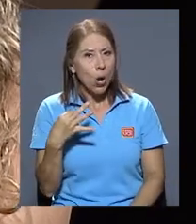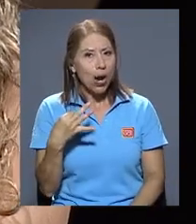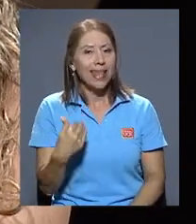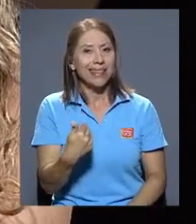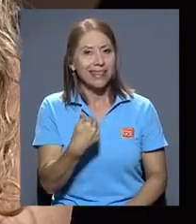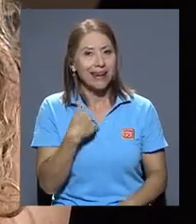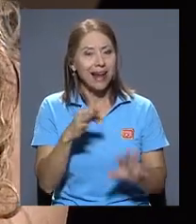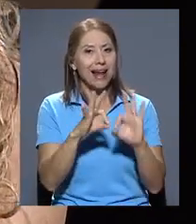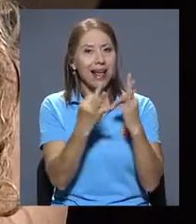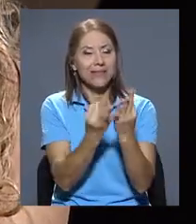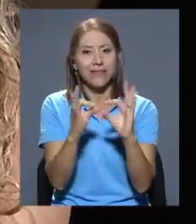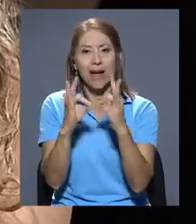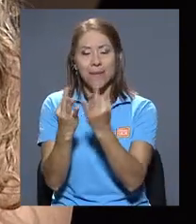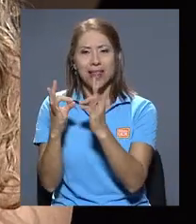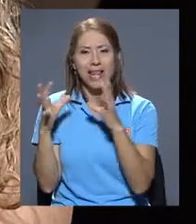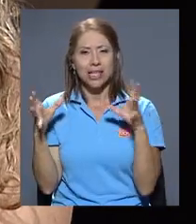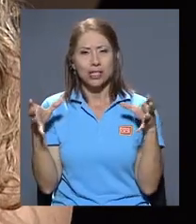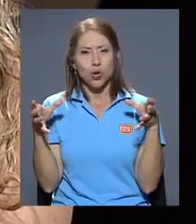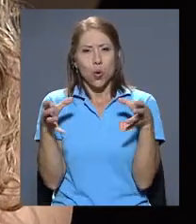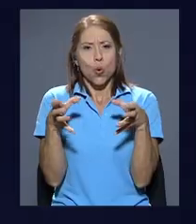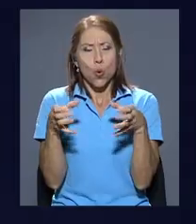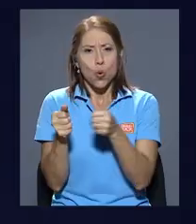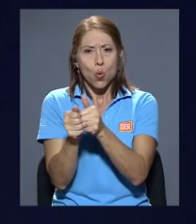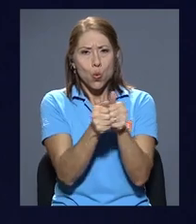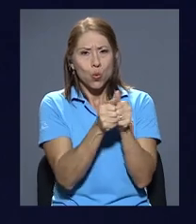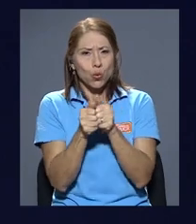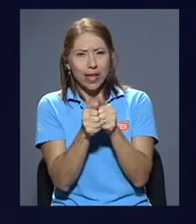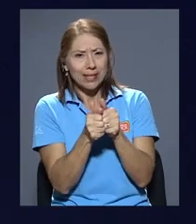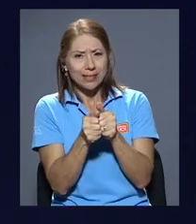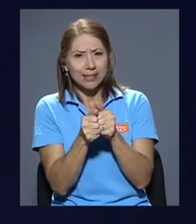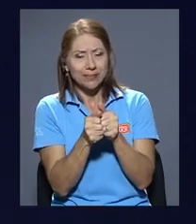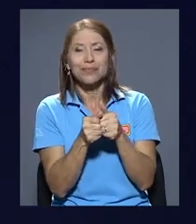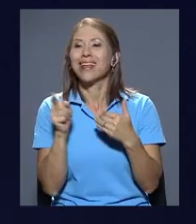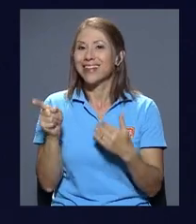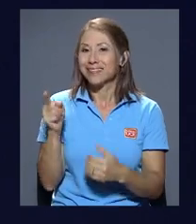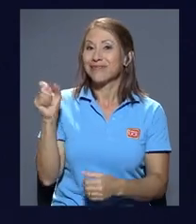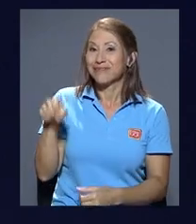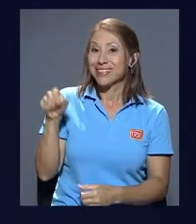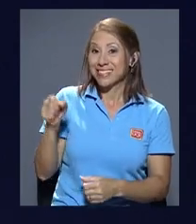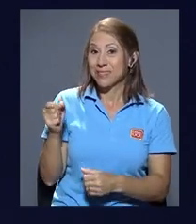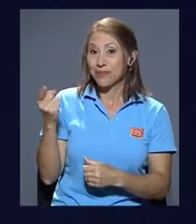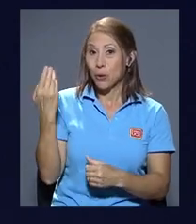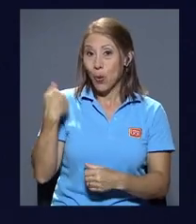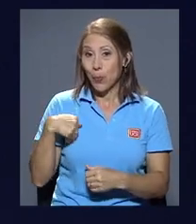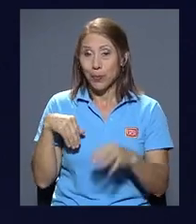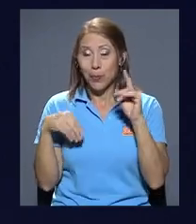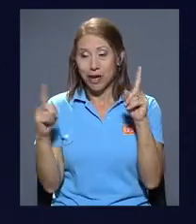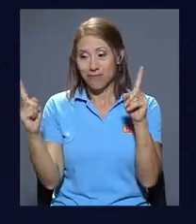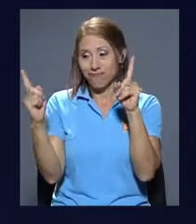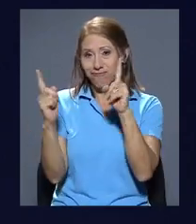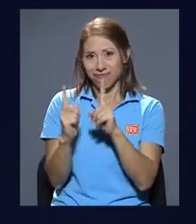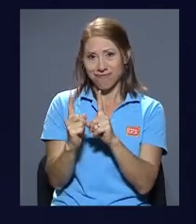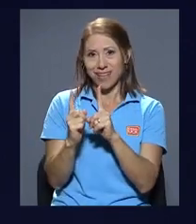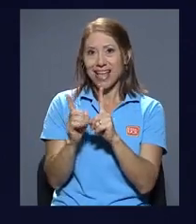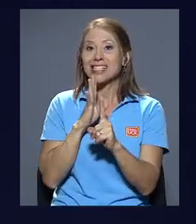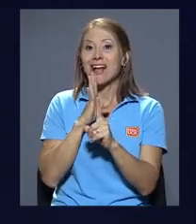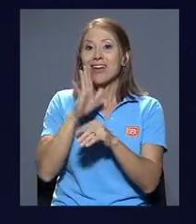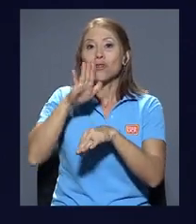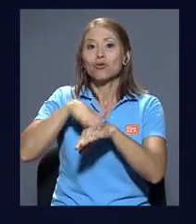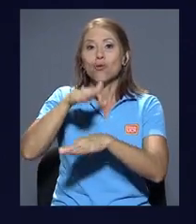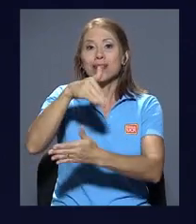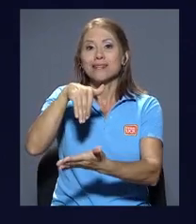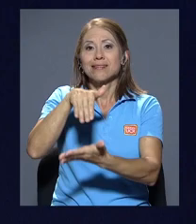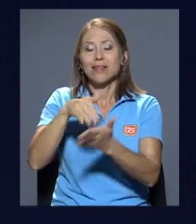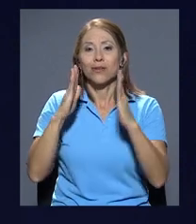Eso, ¿cómo es la línea, Mati? Ella le pregunta, porque están hablando sobre el centro de detención de inmigrantes, cómo los